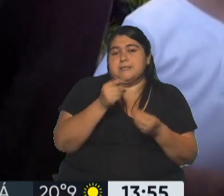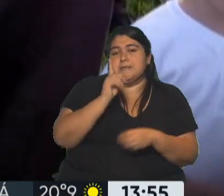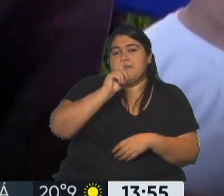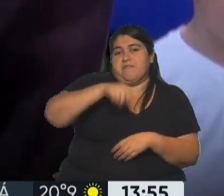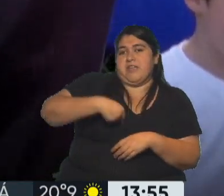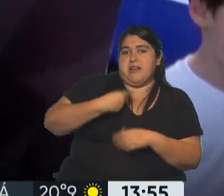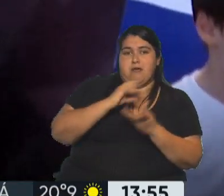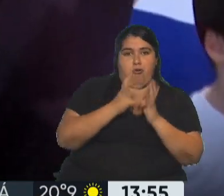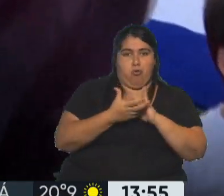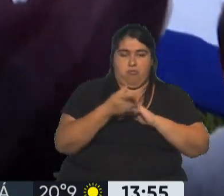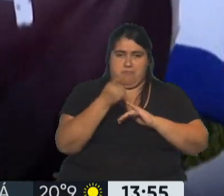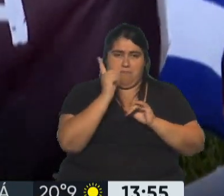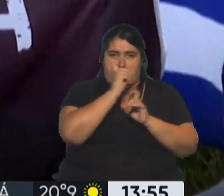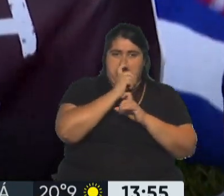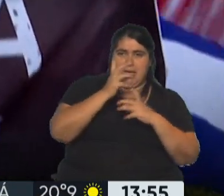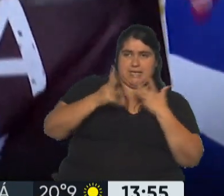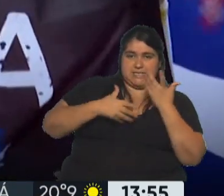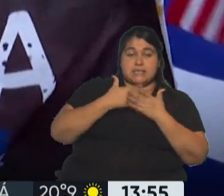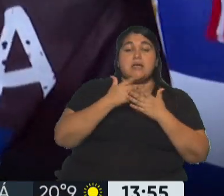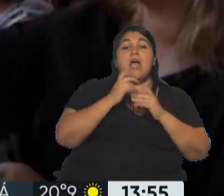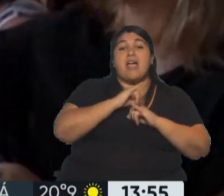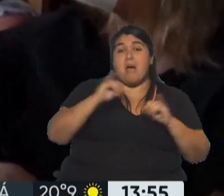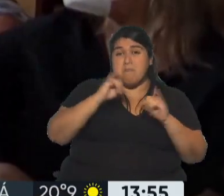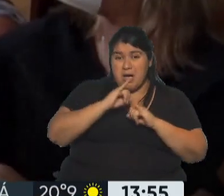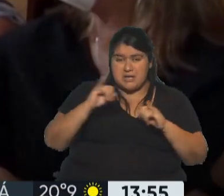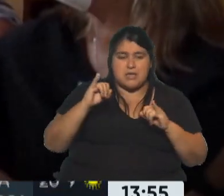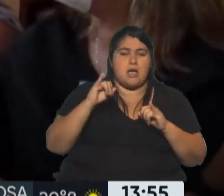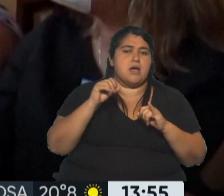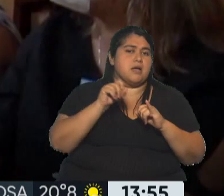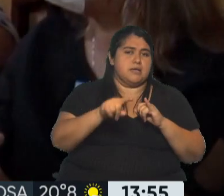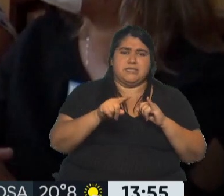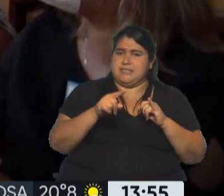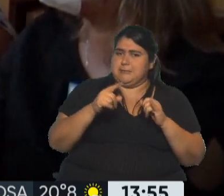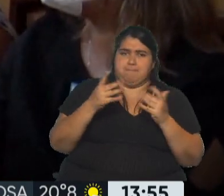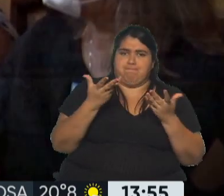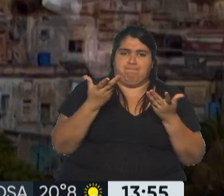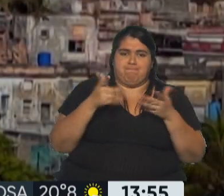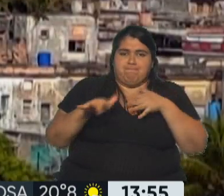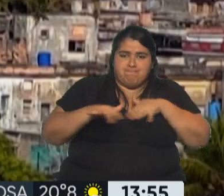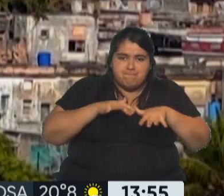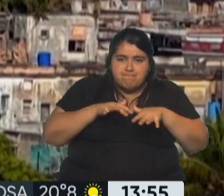bandera disidente y la campaña electoral en una urgente e inesperada reacción oficial.